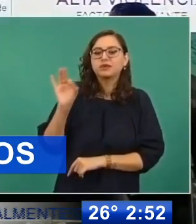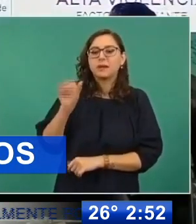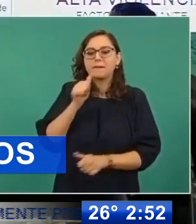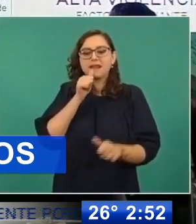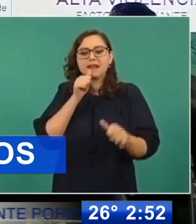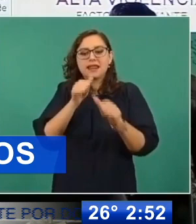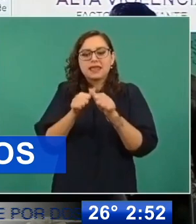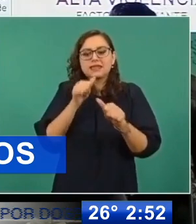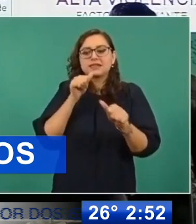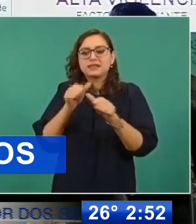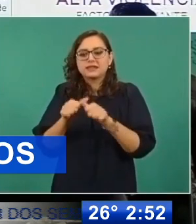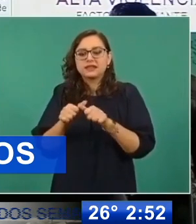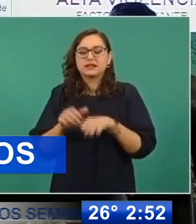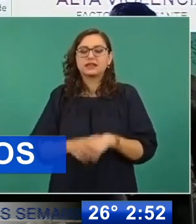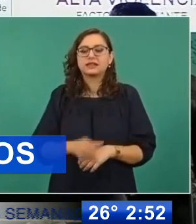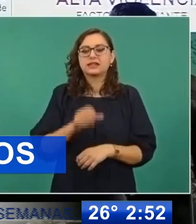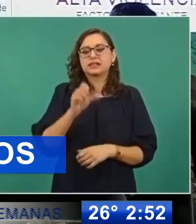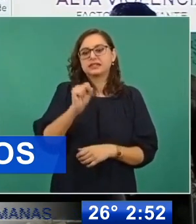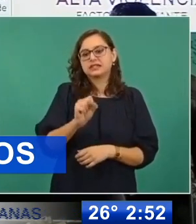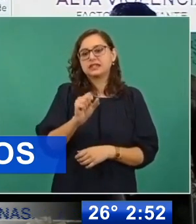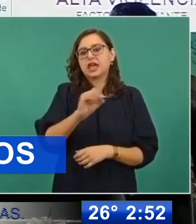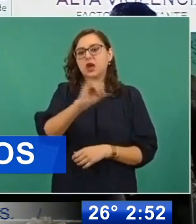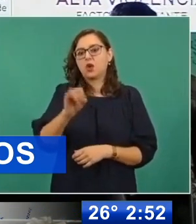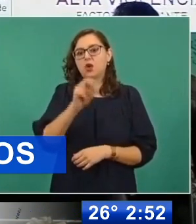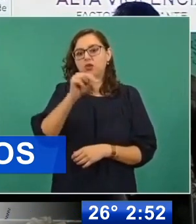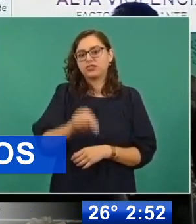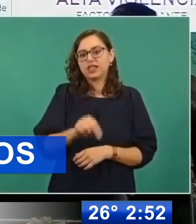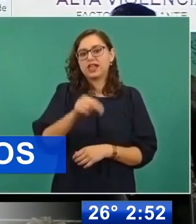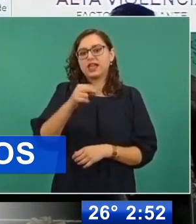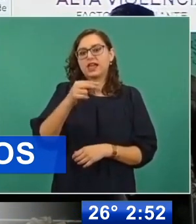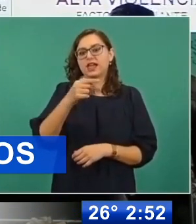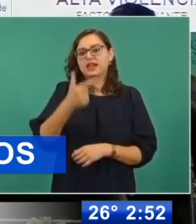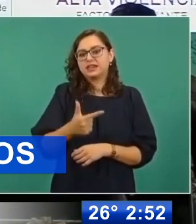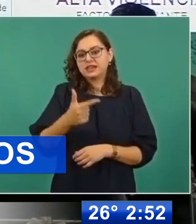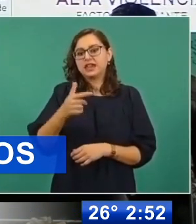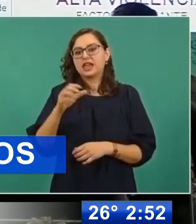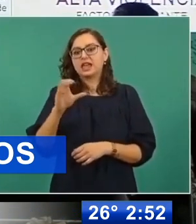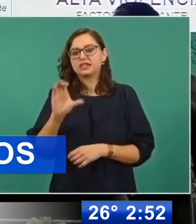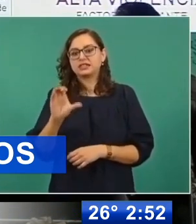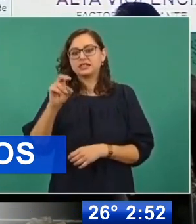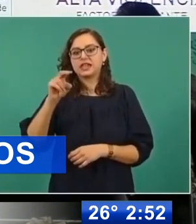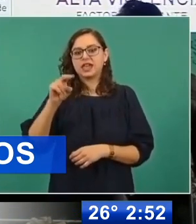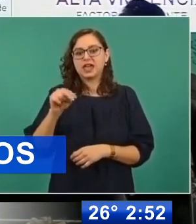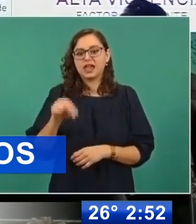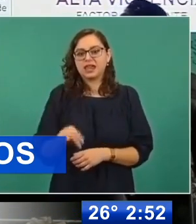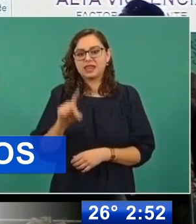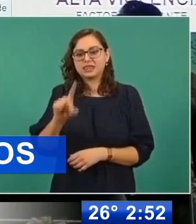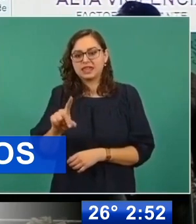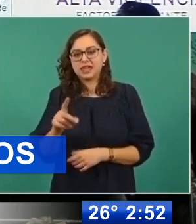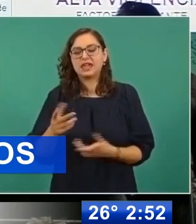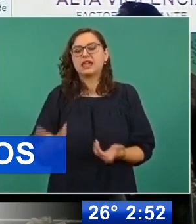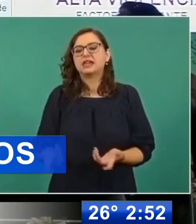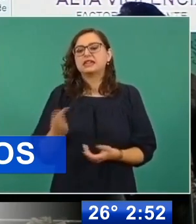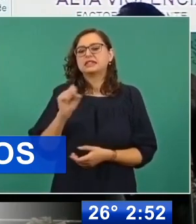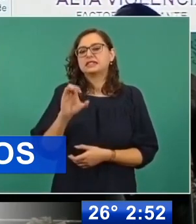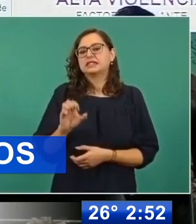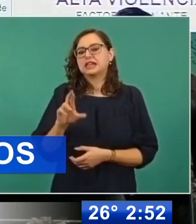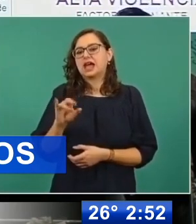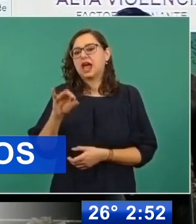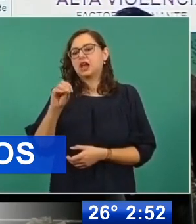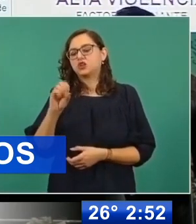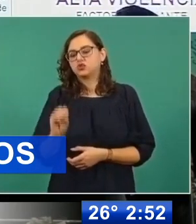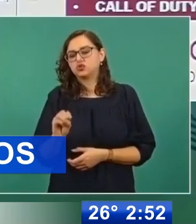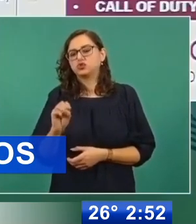CJNG, CDN, sicarios con un cero o cartel con